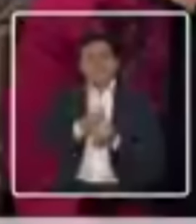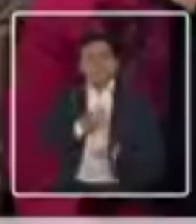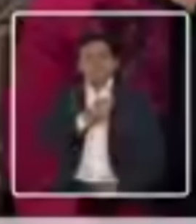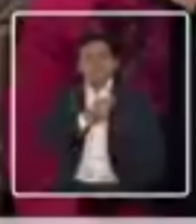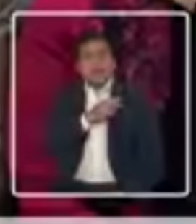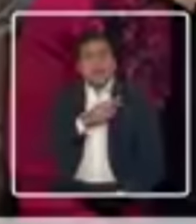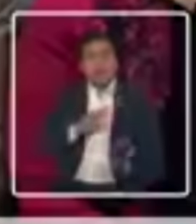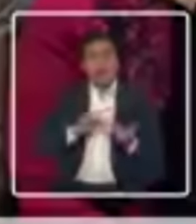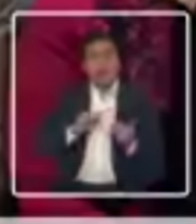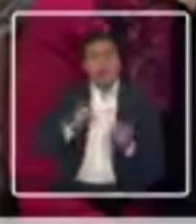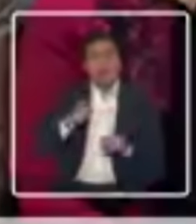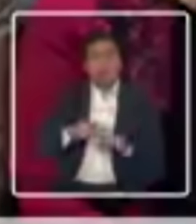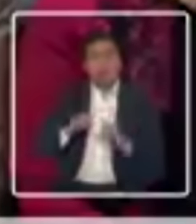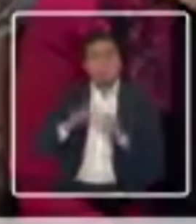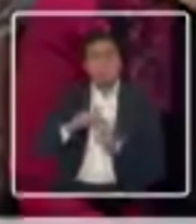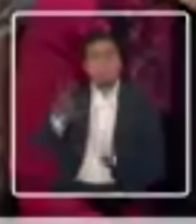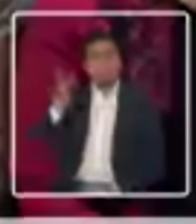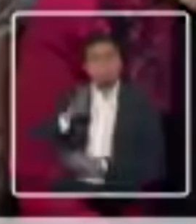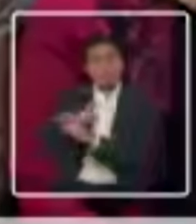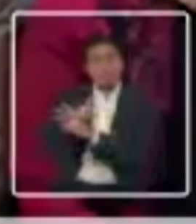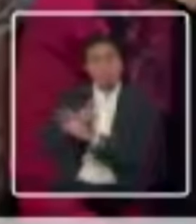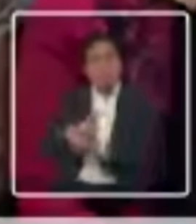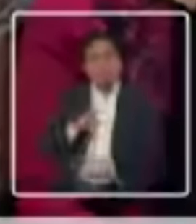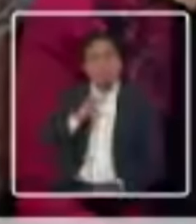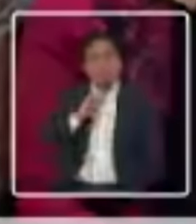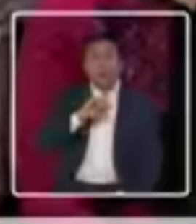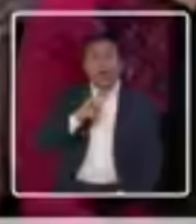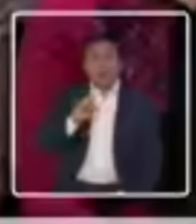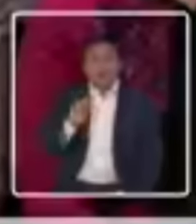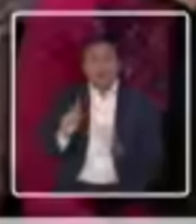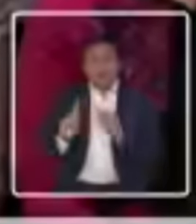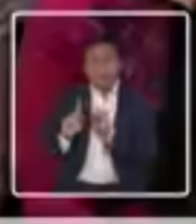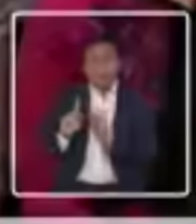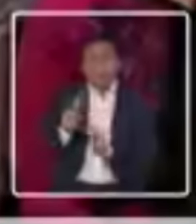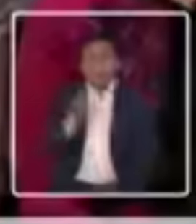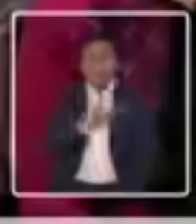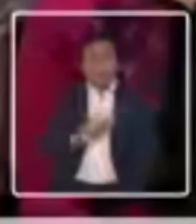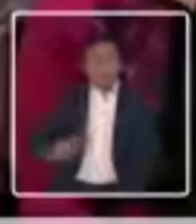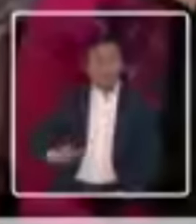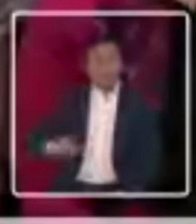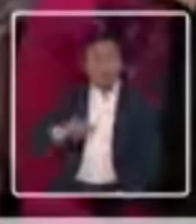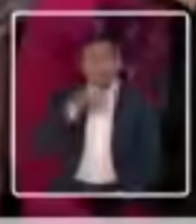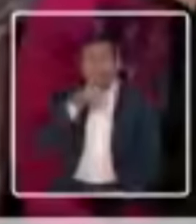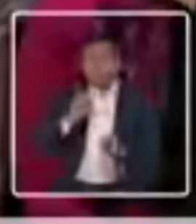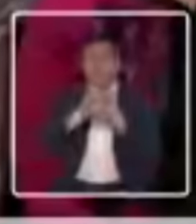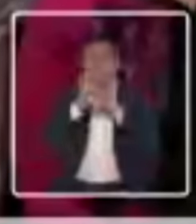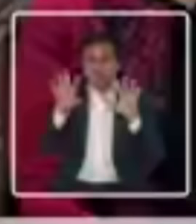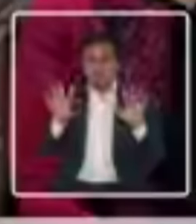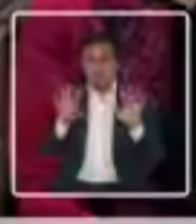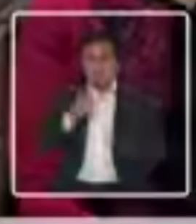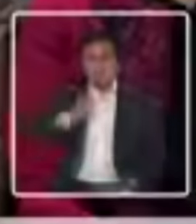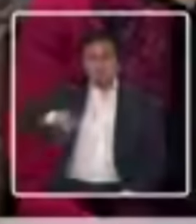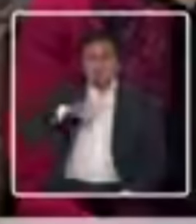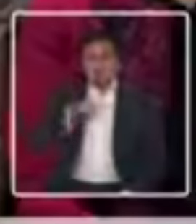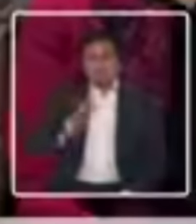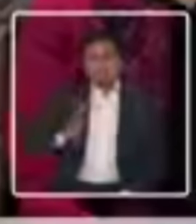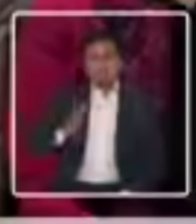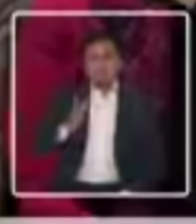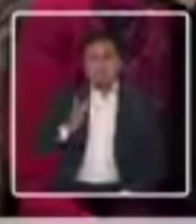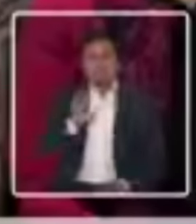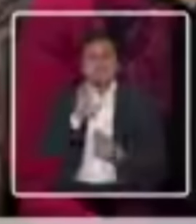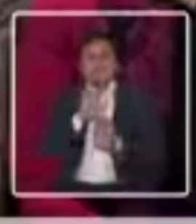el exmilitar venezolano Ronald Ojeda. Como gobierno, quiero que quede absolutamente claro que hemos y